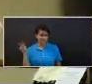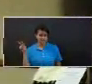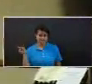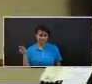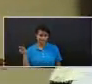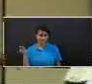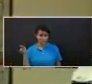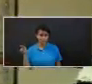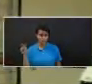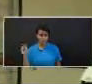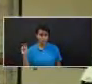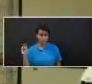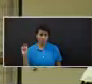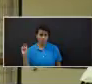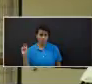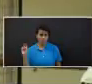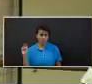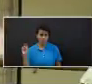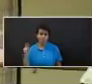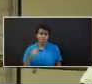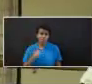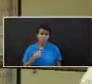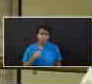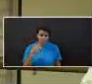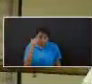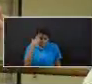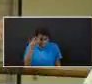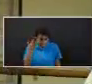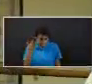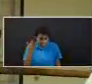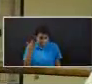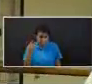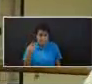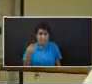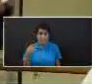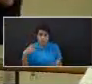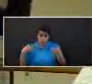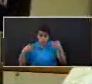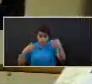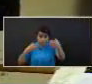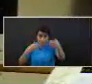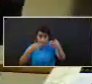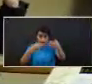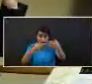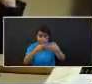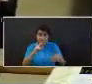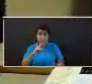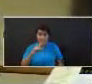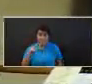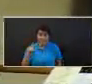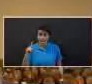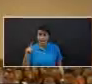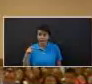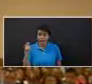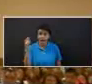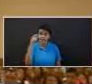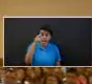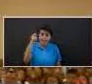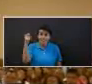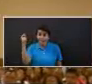Señor, yo te agradezco. Y cuando más se iba acercando, vio que habían carteles y decían: